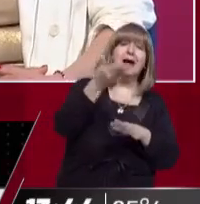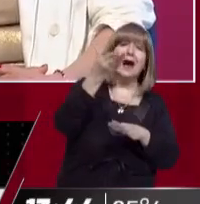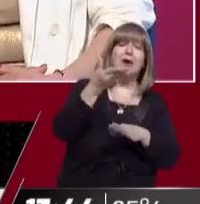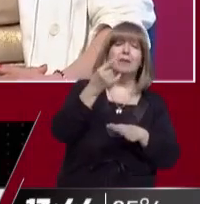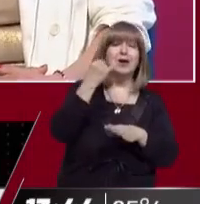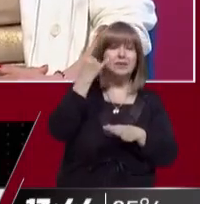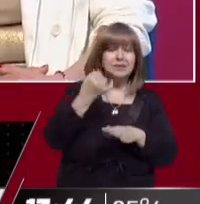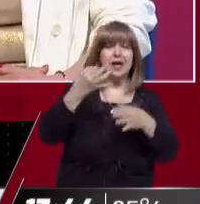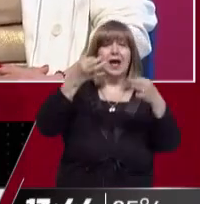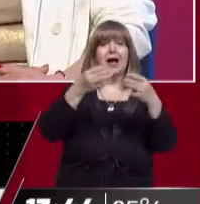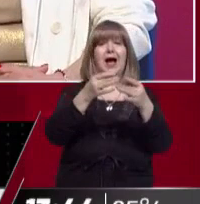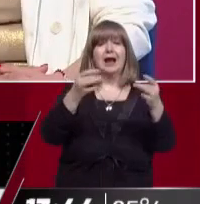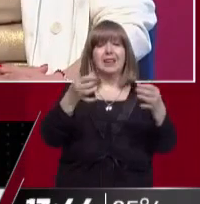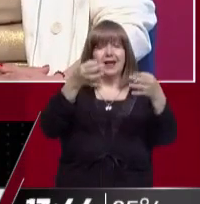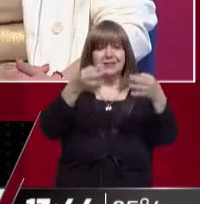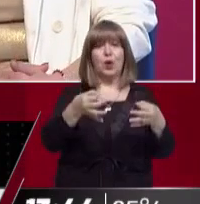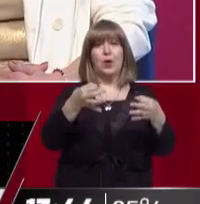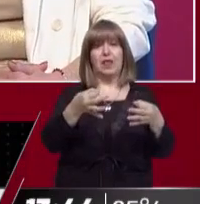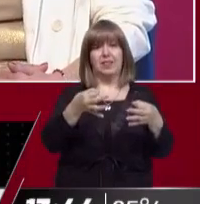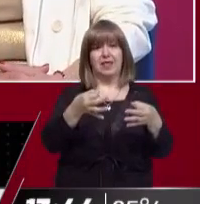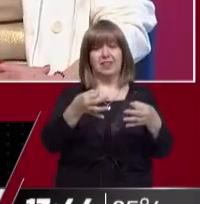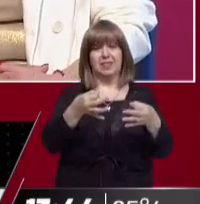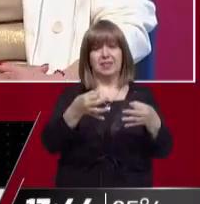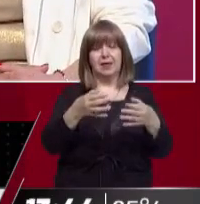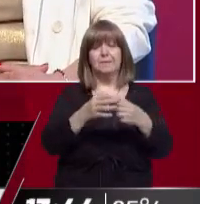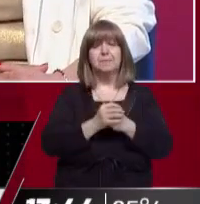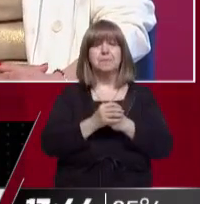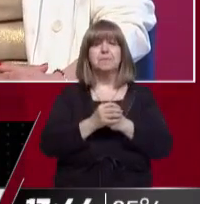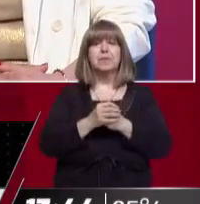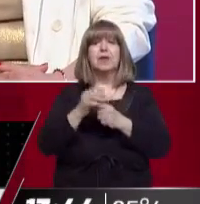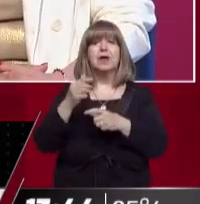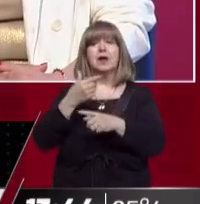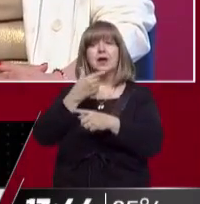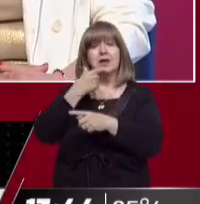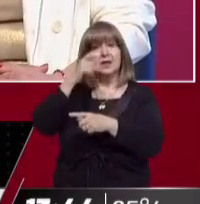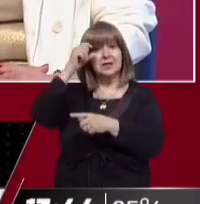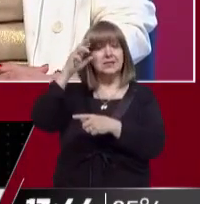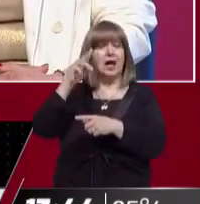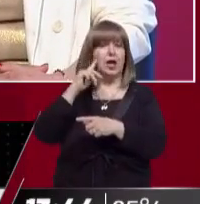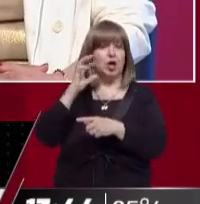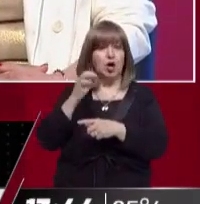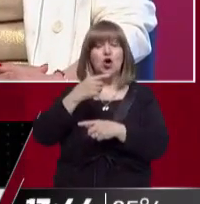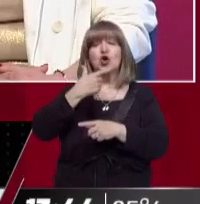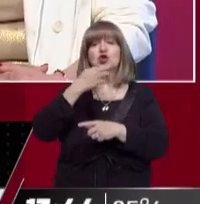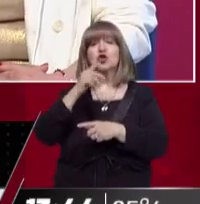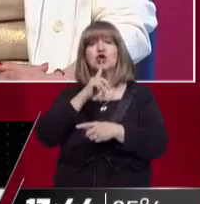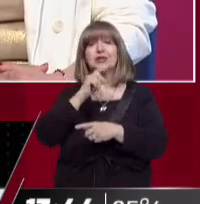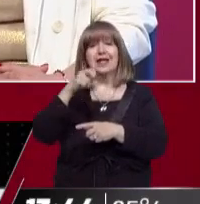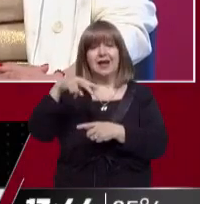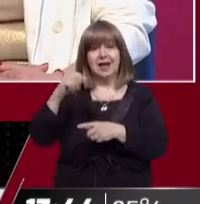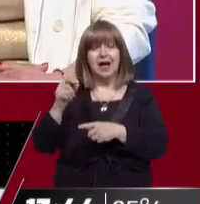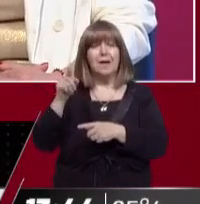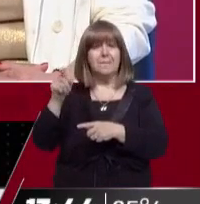supuesto. ¿Algo más, Oscar? Sergio Sotana es la persona con la que habíamos podido hablar anoche y